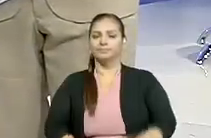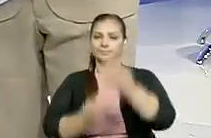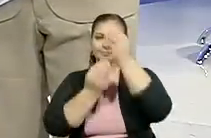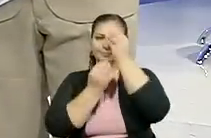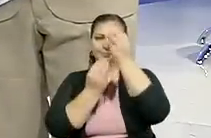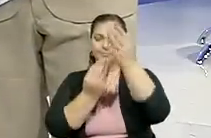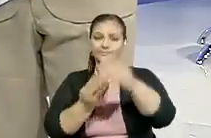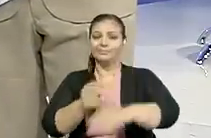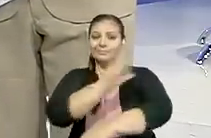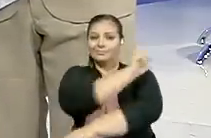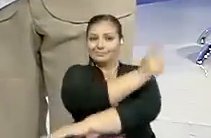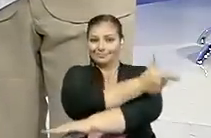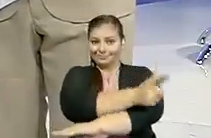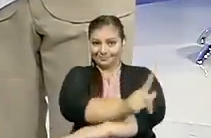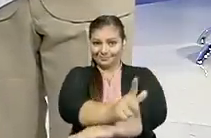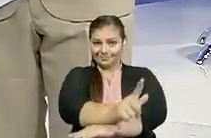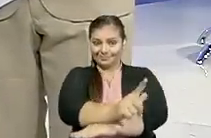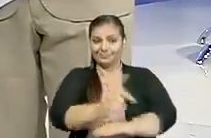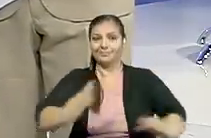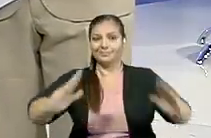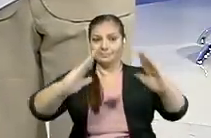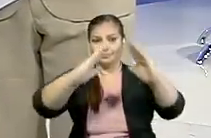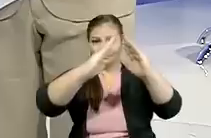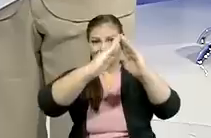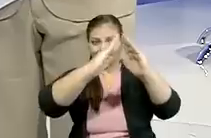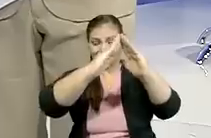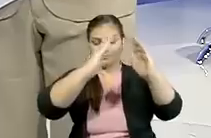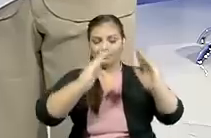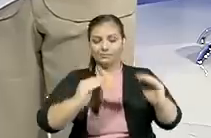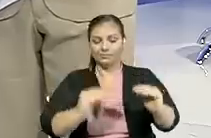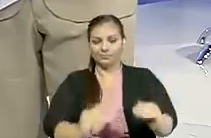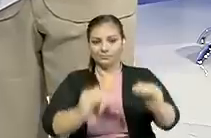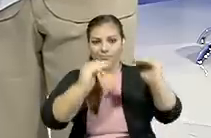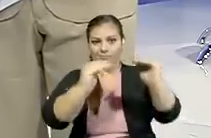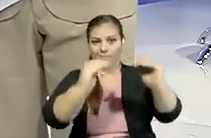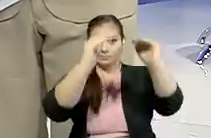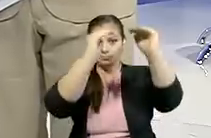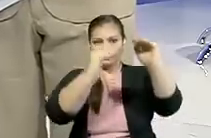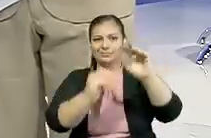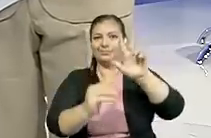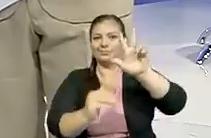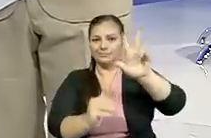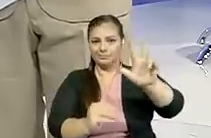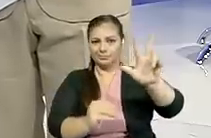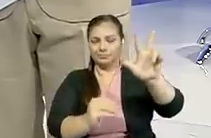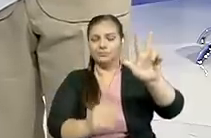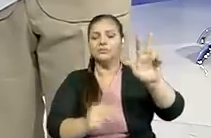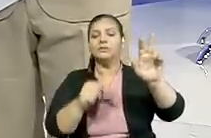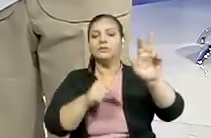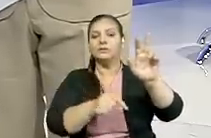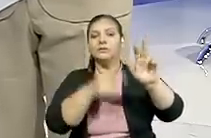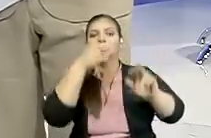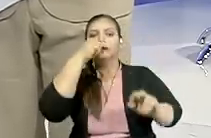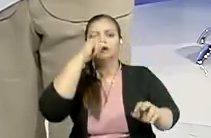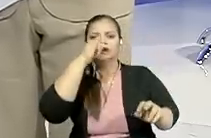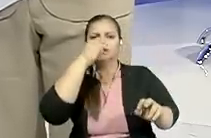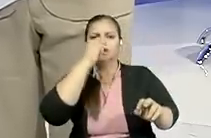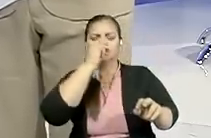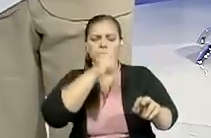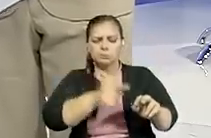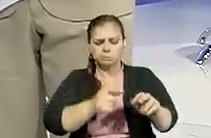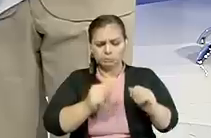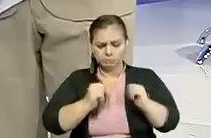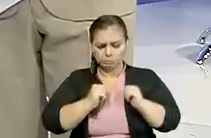Claro que sí, queremos contarles que un menor falleció tras caer del tercer piso del edificio donde vivía en el cantón